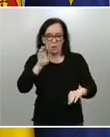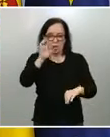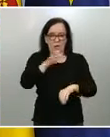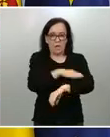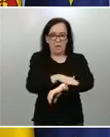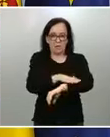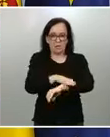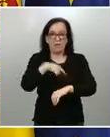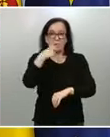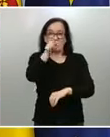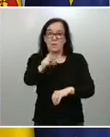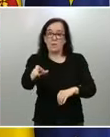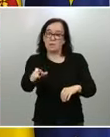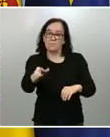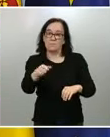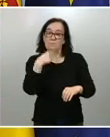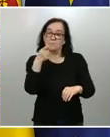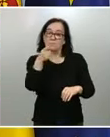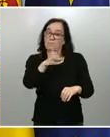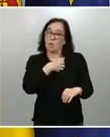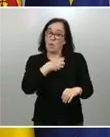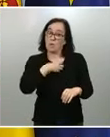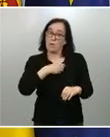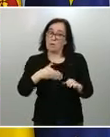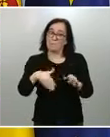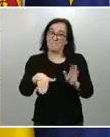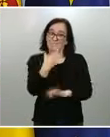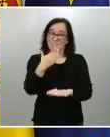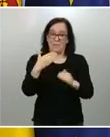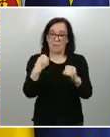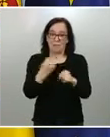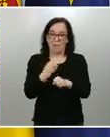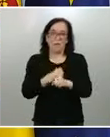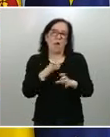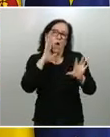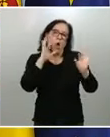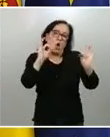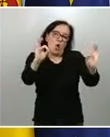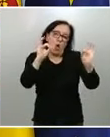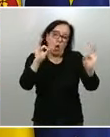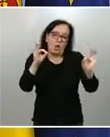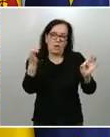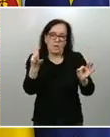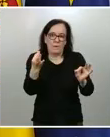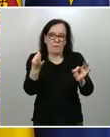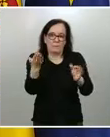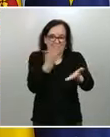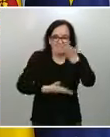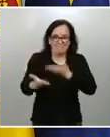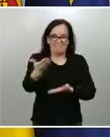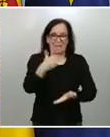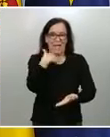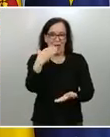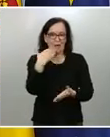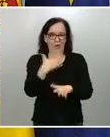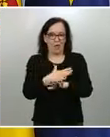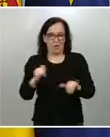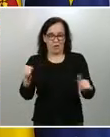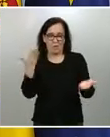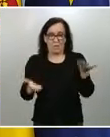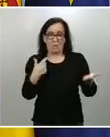no puede trabajar evidentemente tendrá que compensarle porque es una decisión que surge del estado